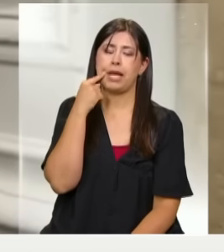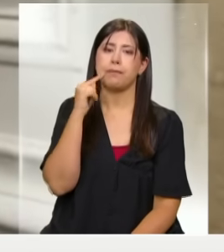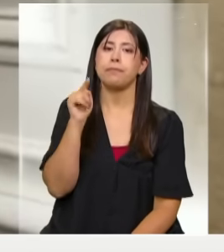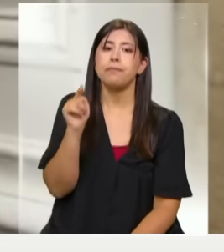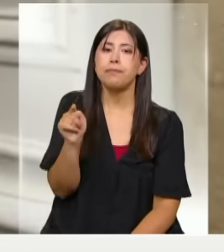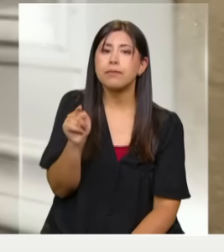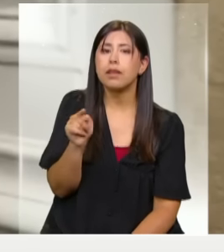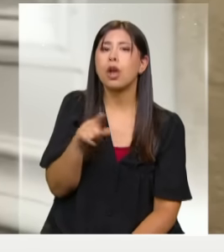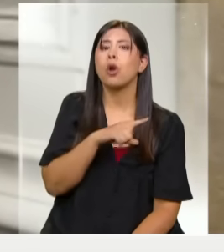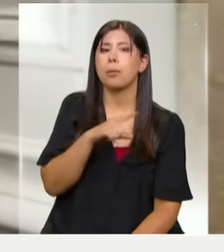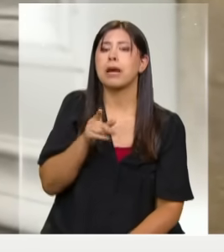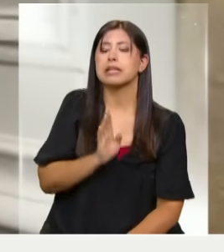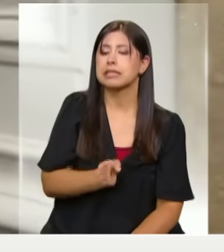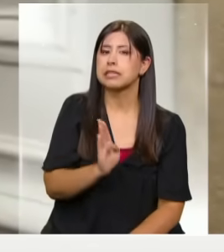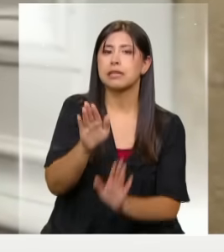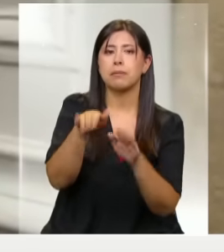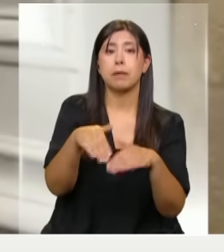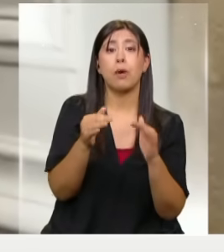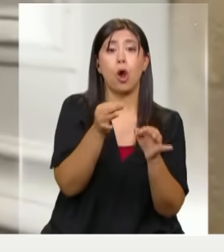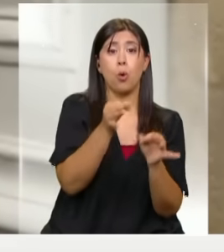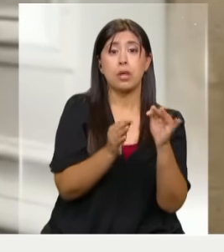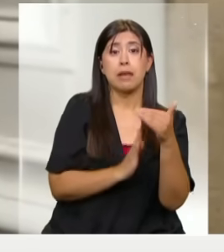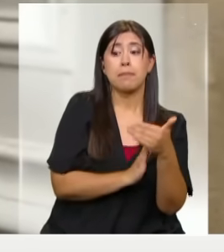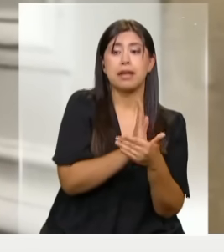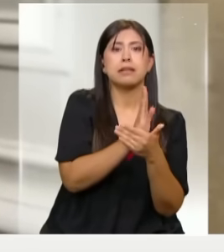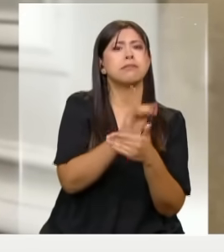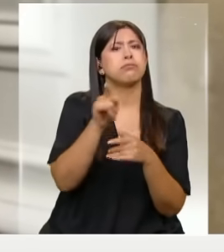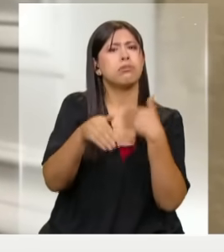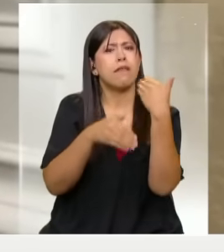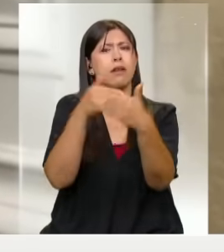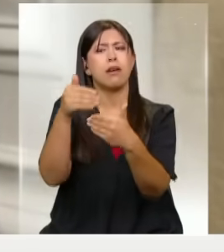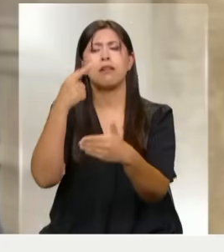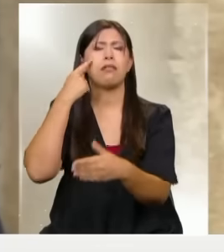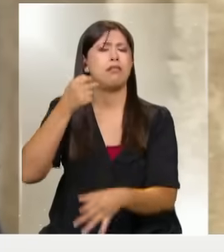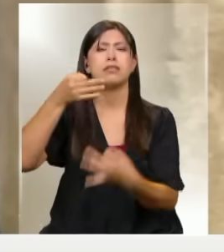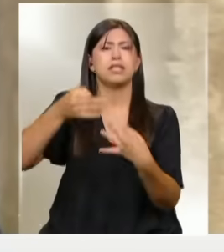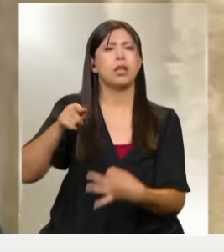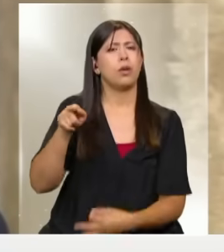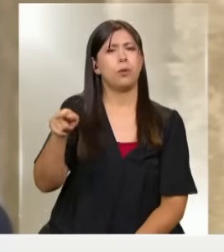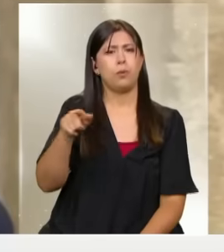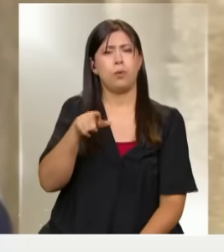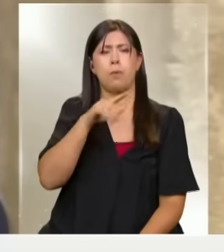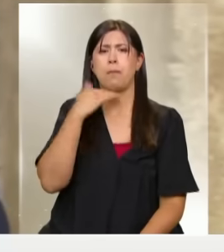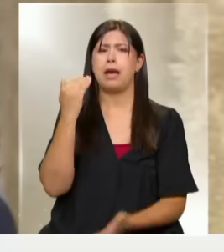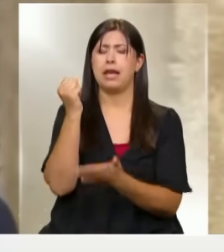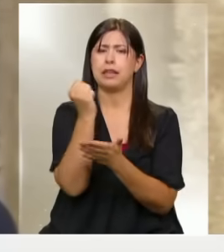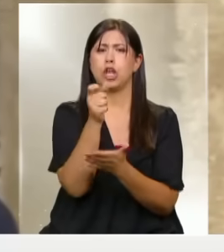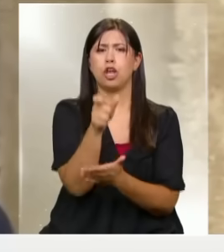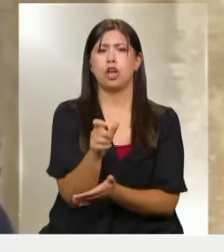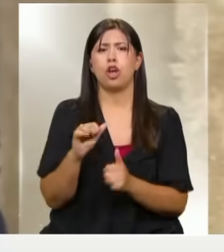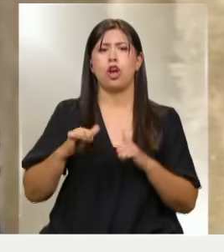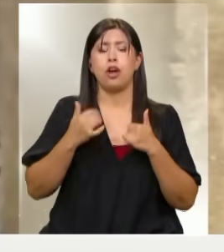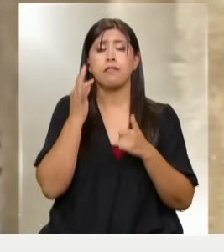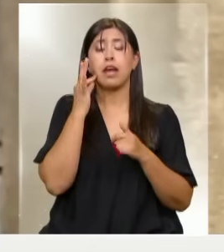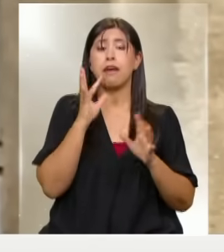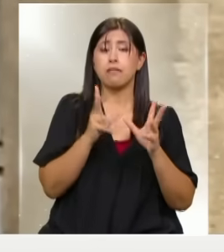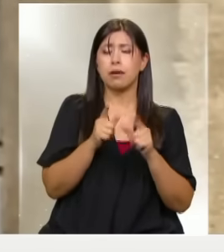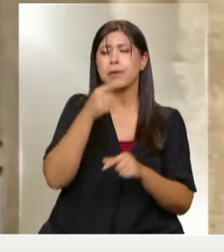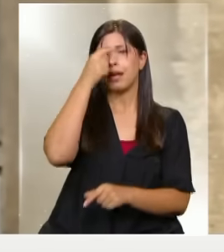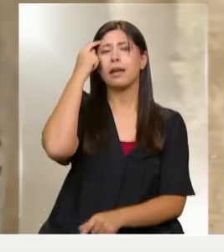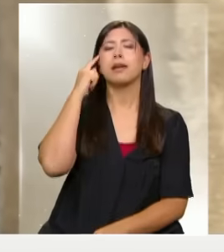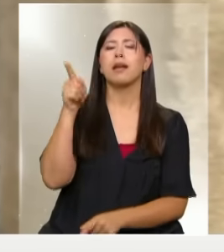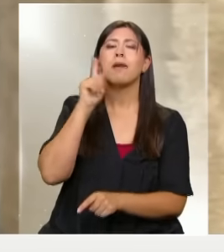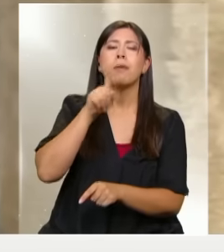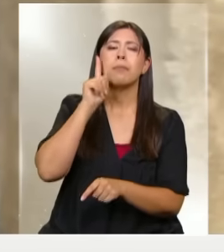comienzo del juicio. Por el contrario, se refuerza a medida que avanza el proceso. La familia está impaciente de escucharlo acerca de